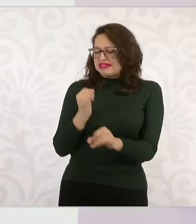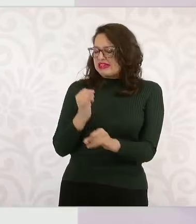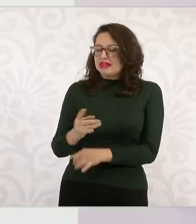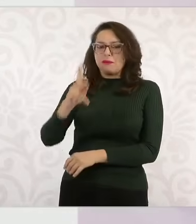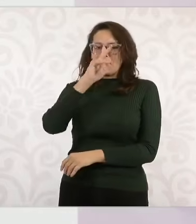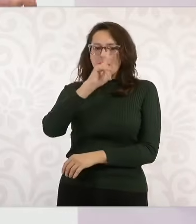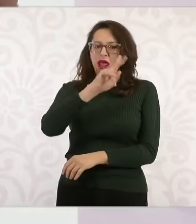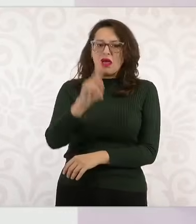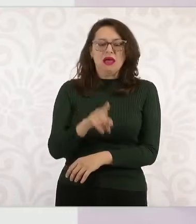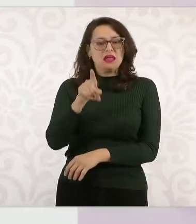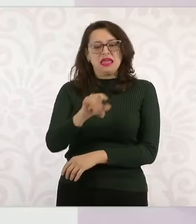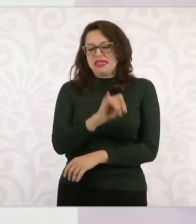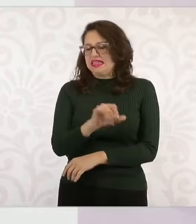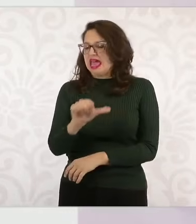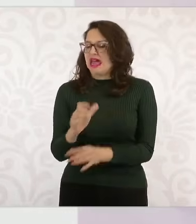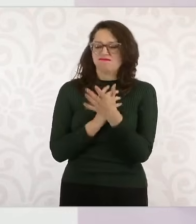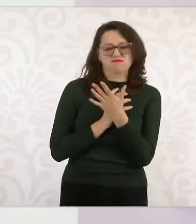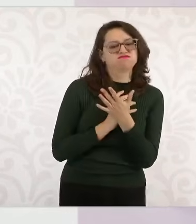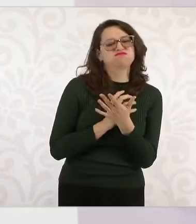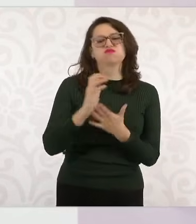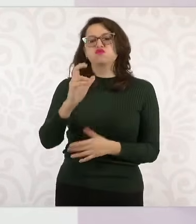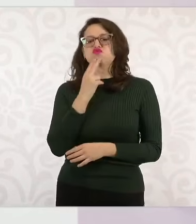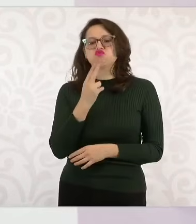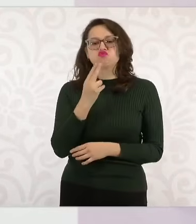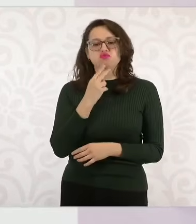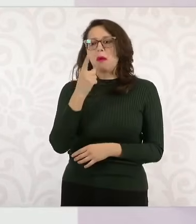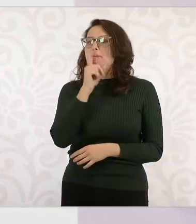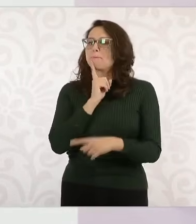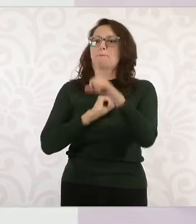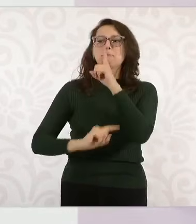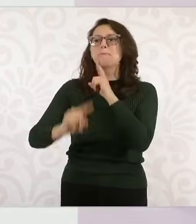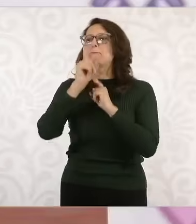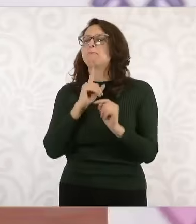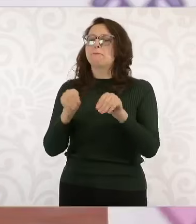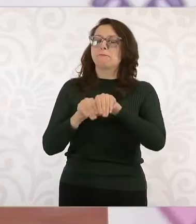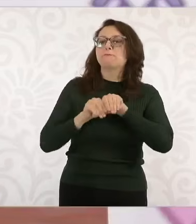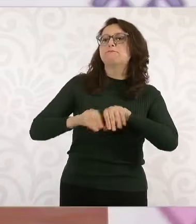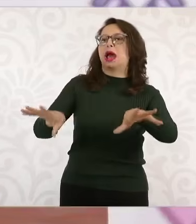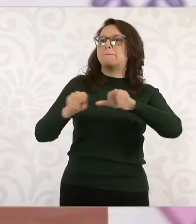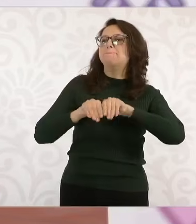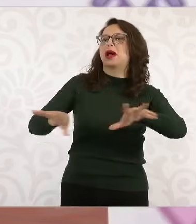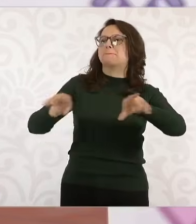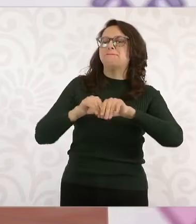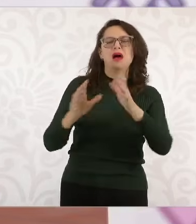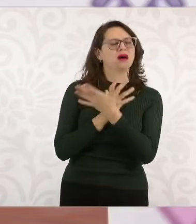el exceso de la inteligencia artificial genera una información falsa muy grande.